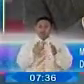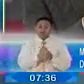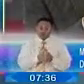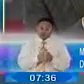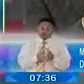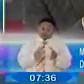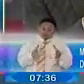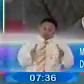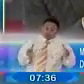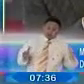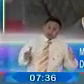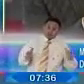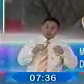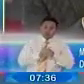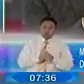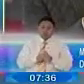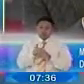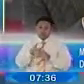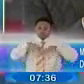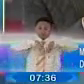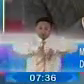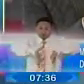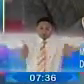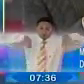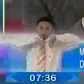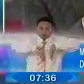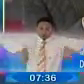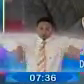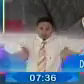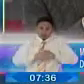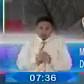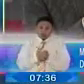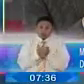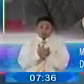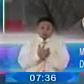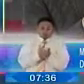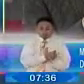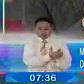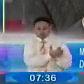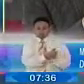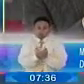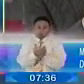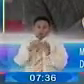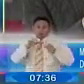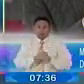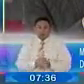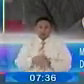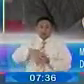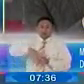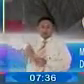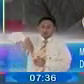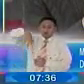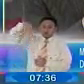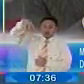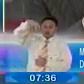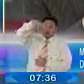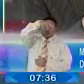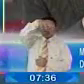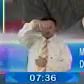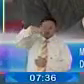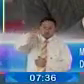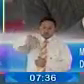ampliación que sea este dragado, que sea un reforzamiento de muelles, que se rehabiliten grúas más amplias para poder hacer